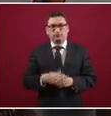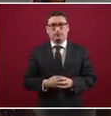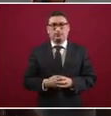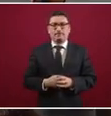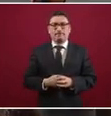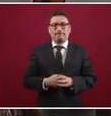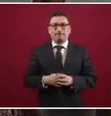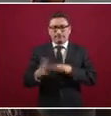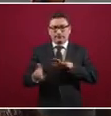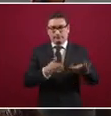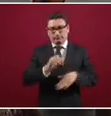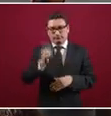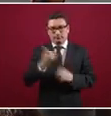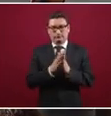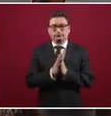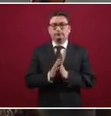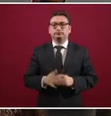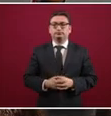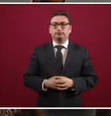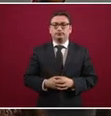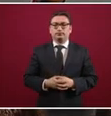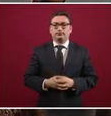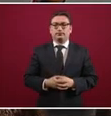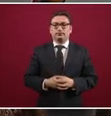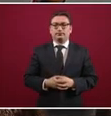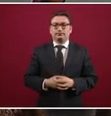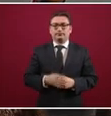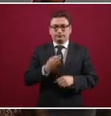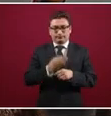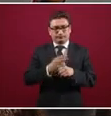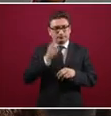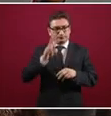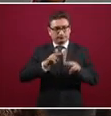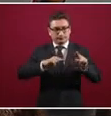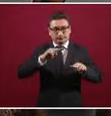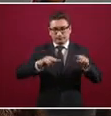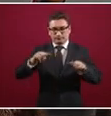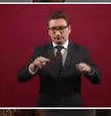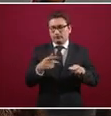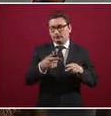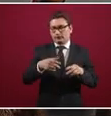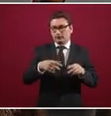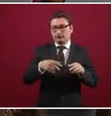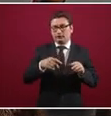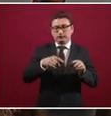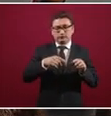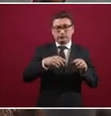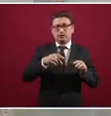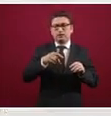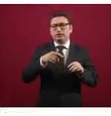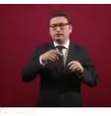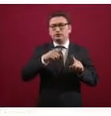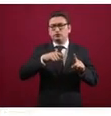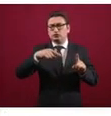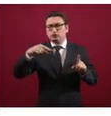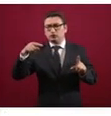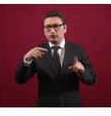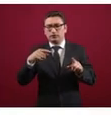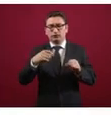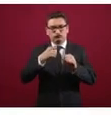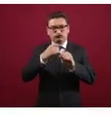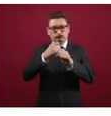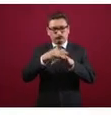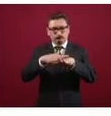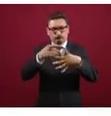la siguiente por favor en este en esta gráfica podemos ver que evidentemente no sólo se